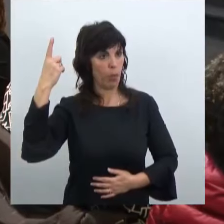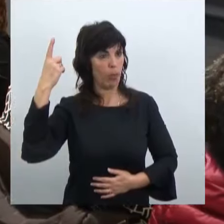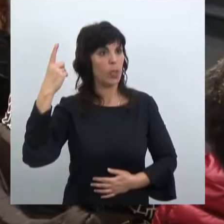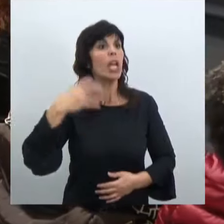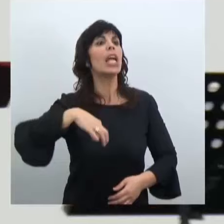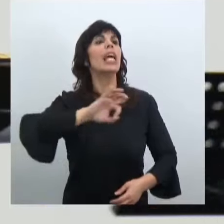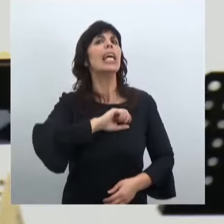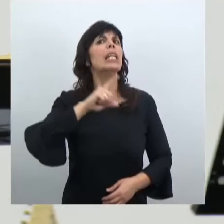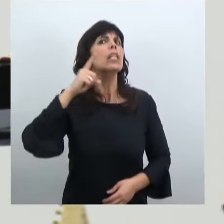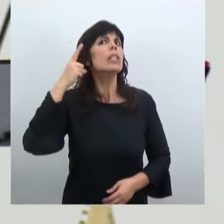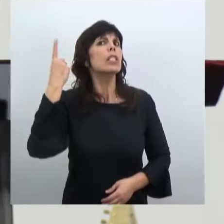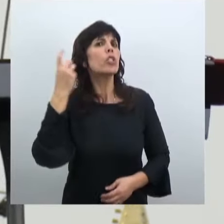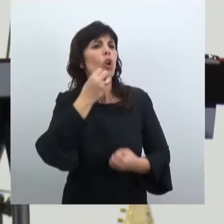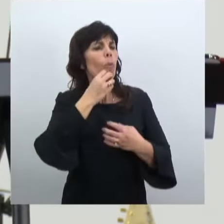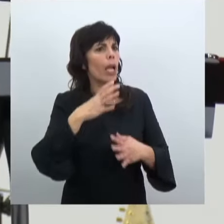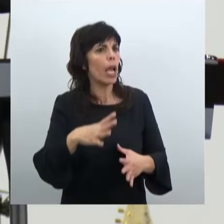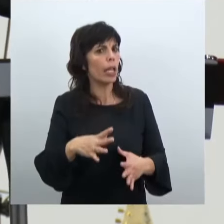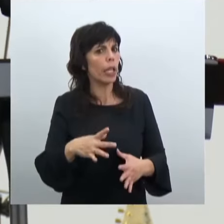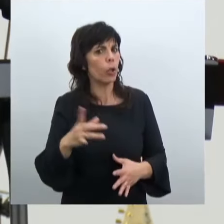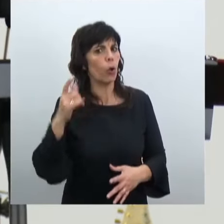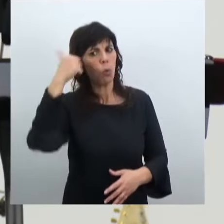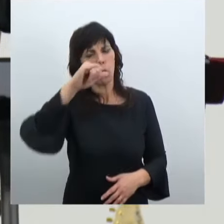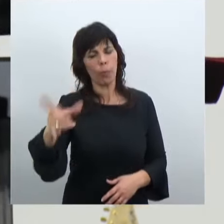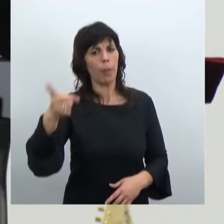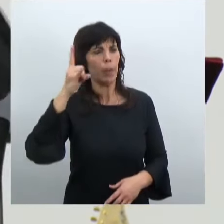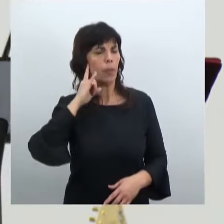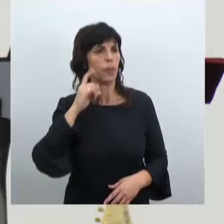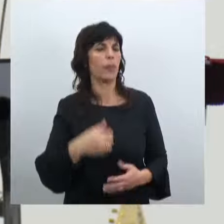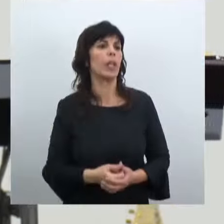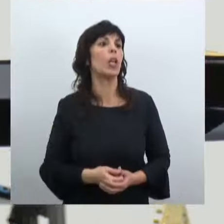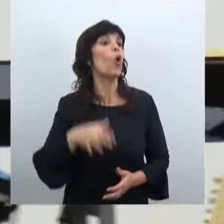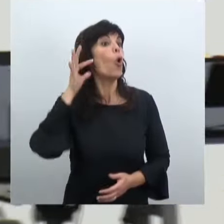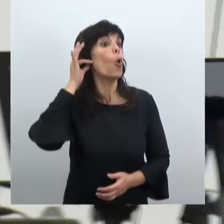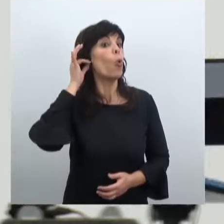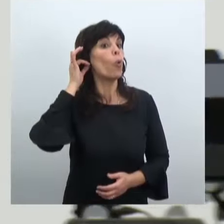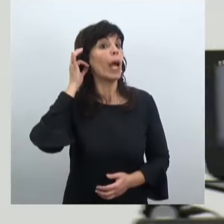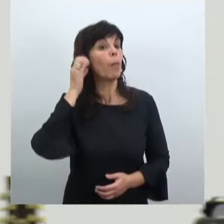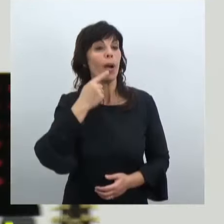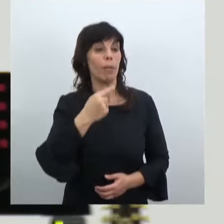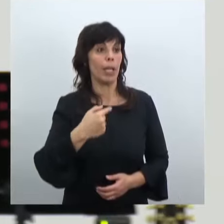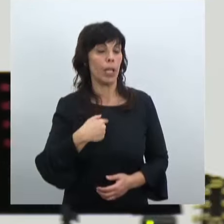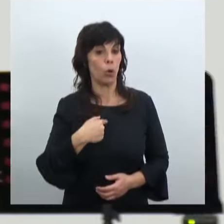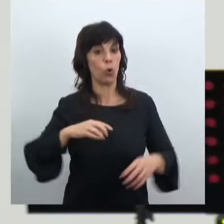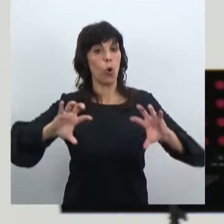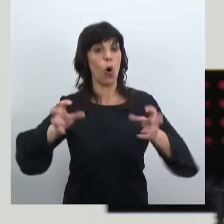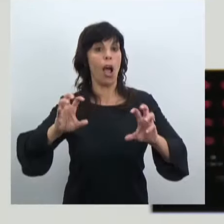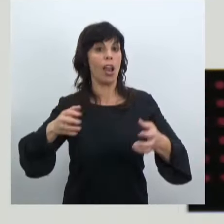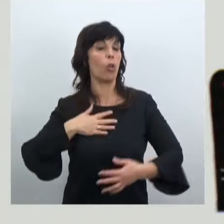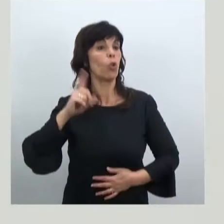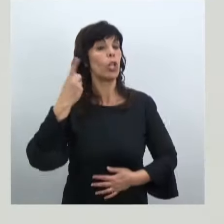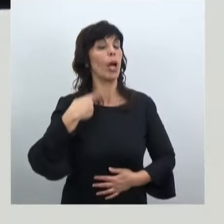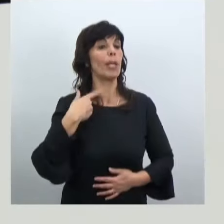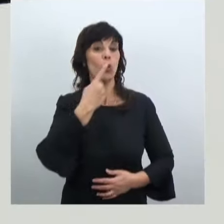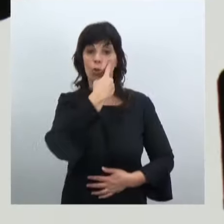bendice. Una hermana hoy me dijo: pastor, permíteme por favor dar un testimonio en Dynamis Radio. Digo: sí, ¿qué pasó?